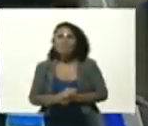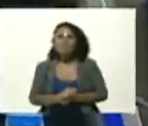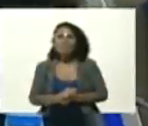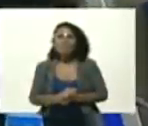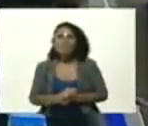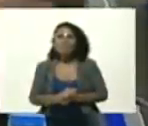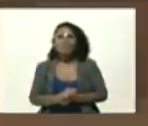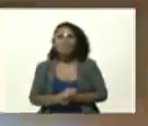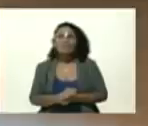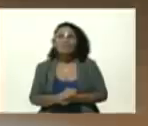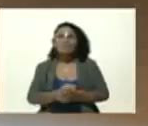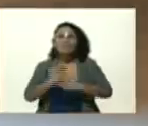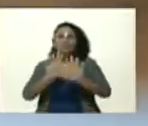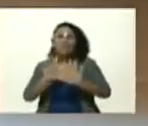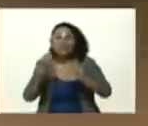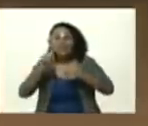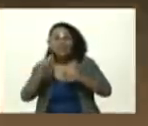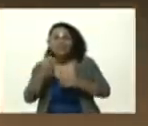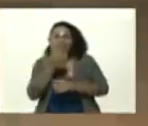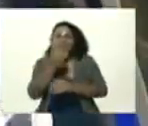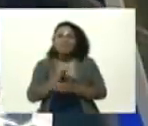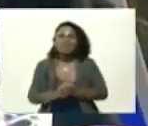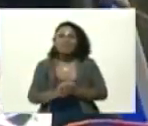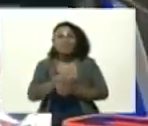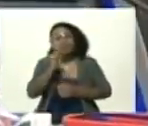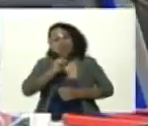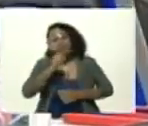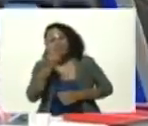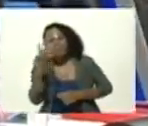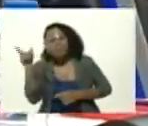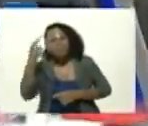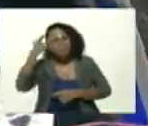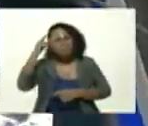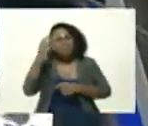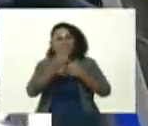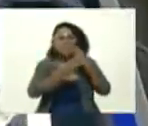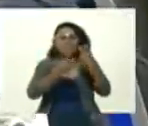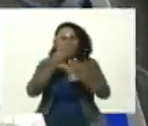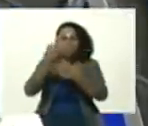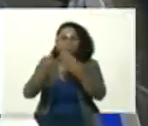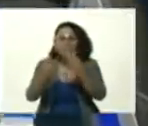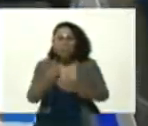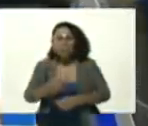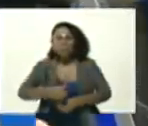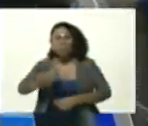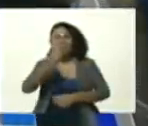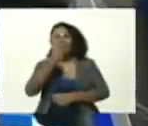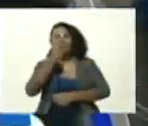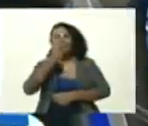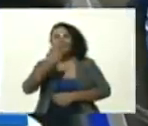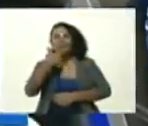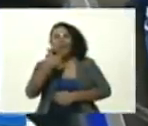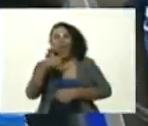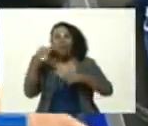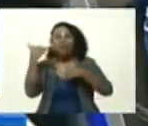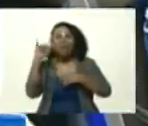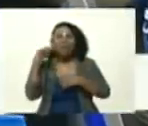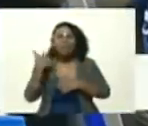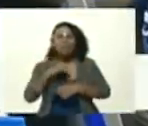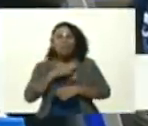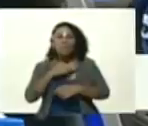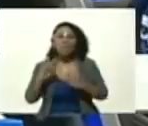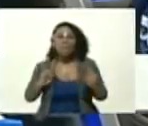Ya, aquí. Sí, bueno, en todos estos recorridos, lo más hermoso que con lo que nos